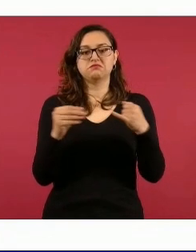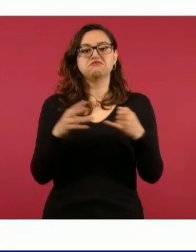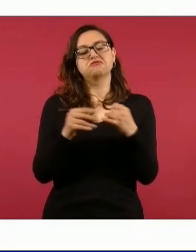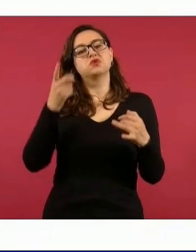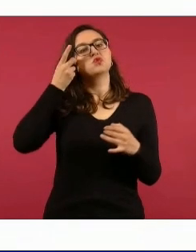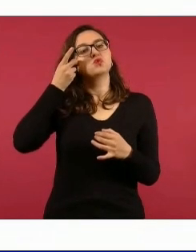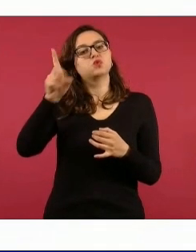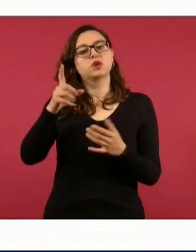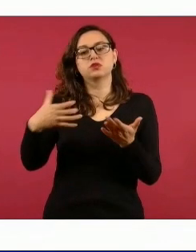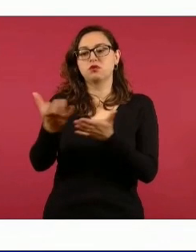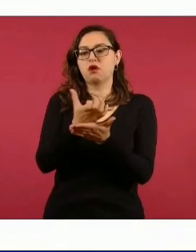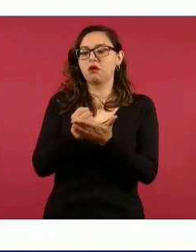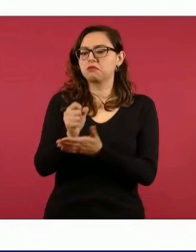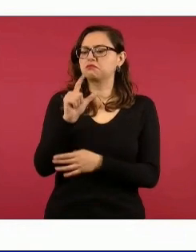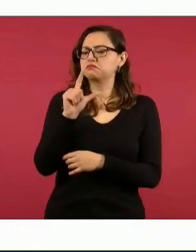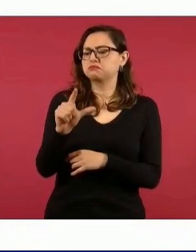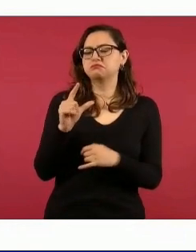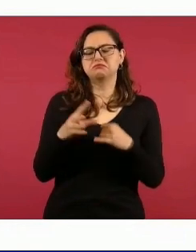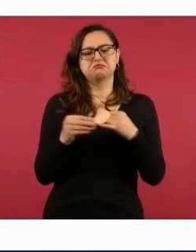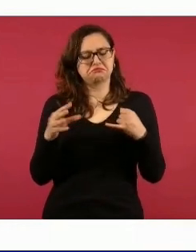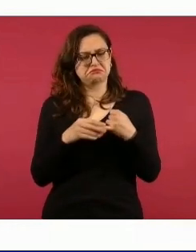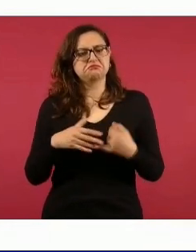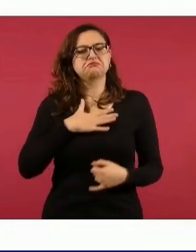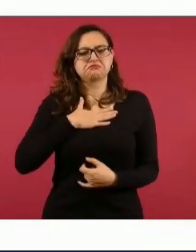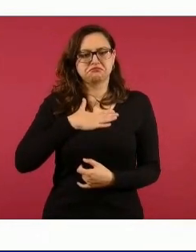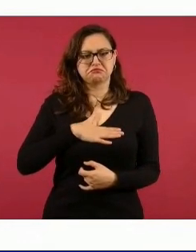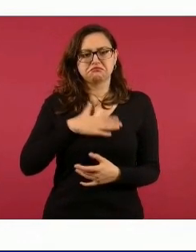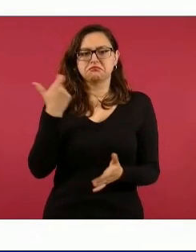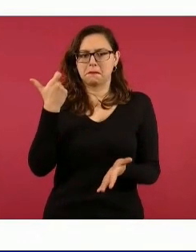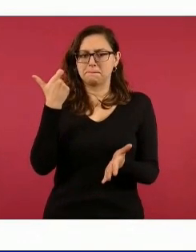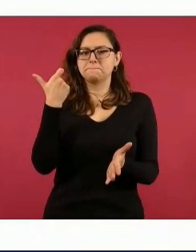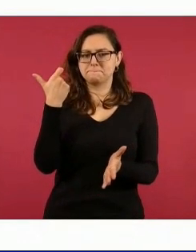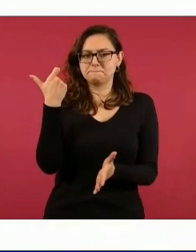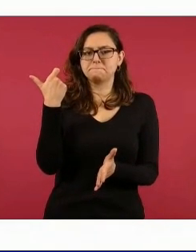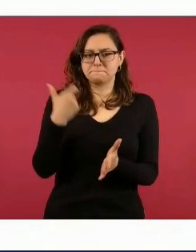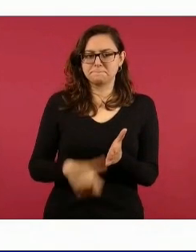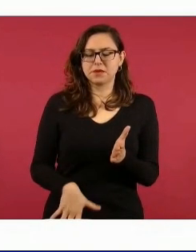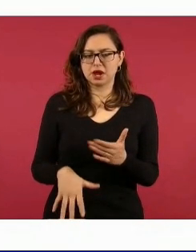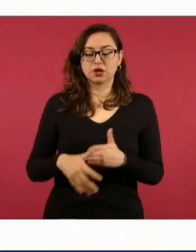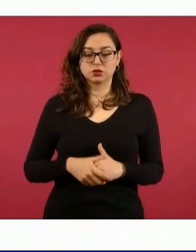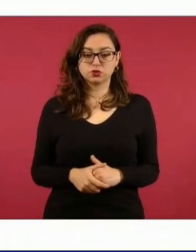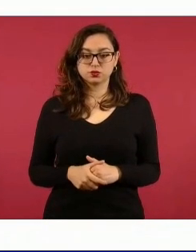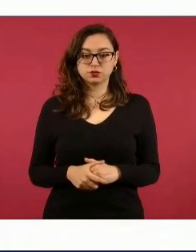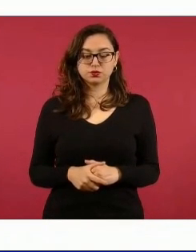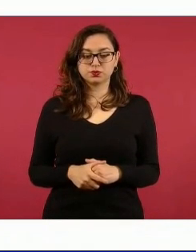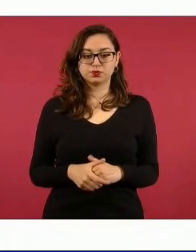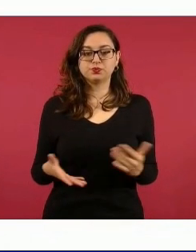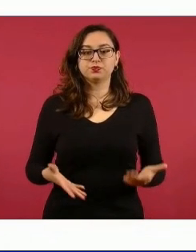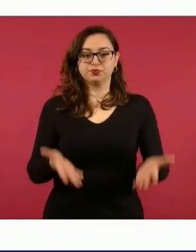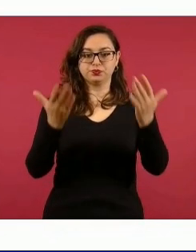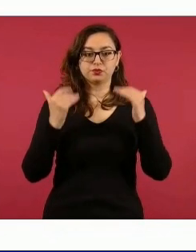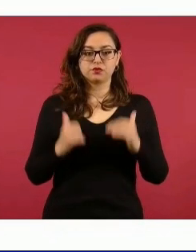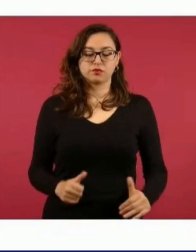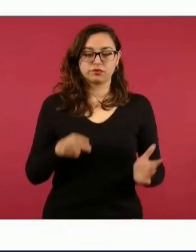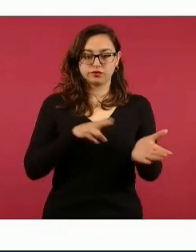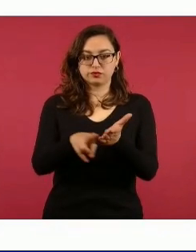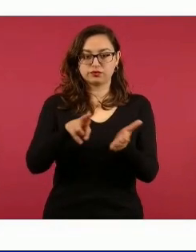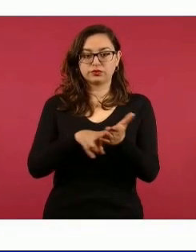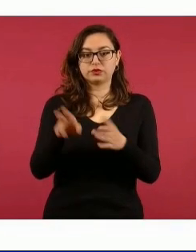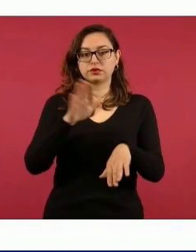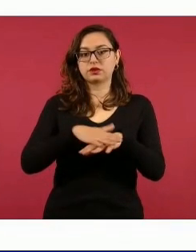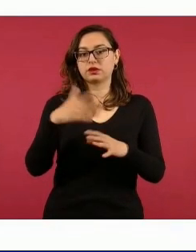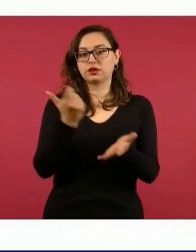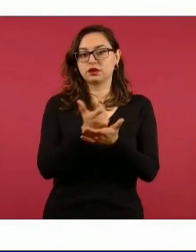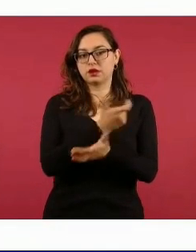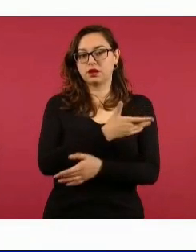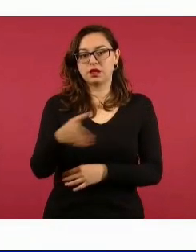de 17 centavos. Es el más económico con el menor margen. Ahora en el diésel, el más alto es